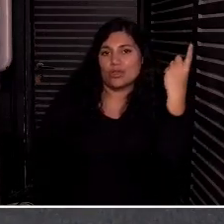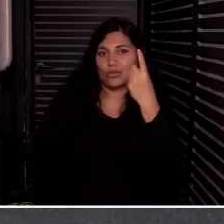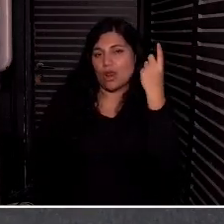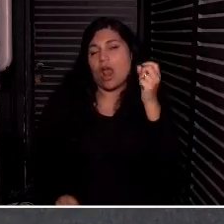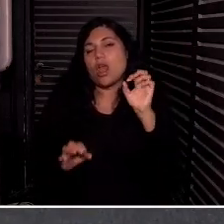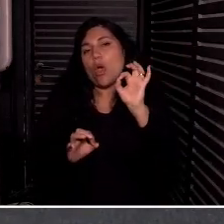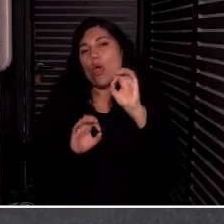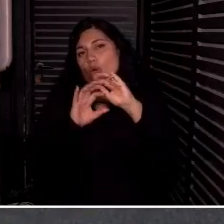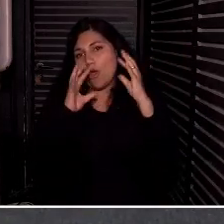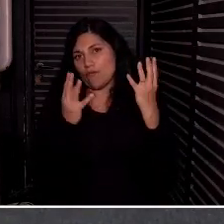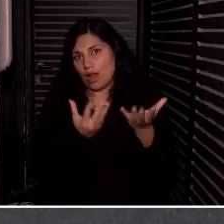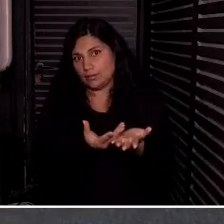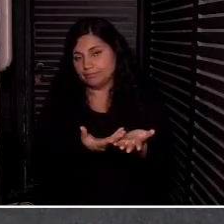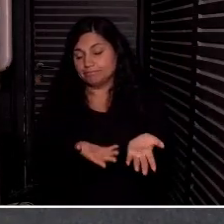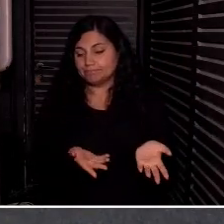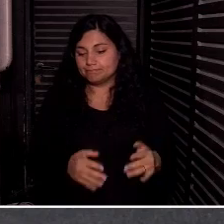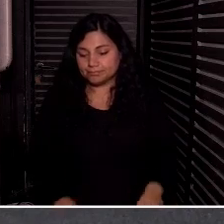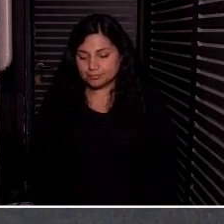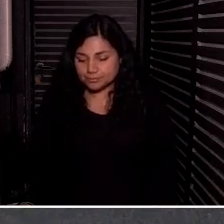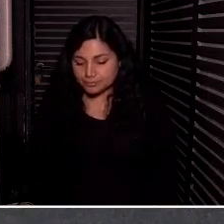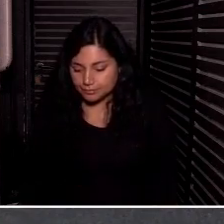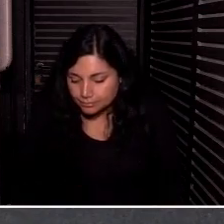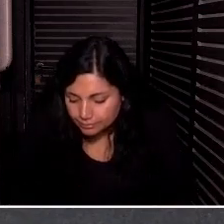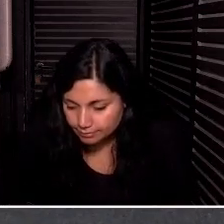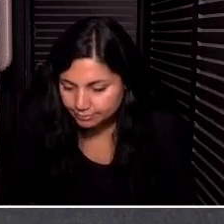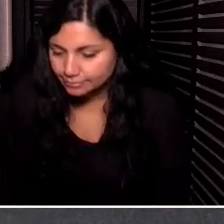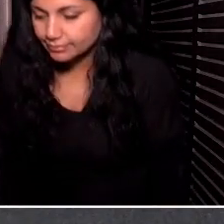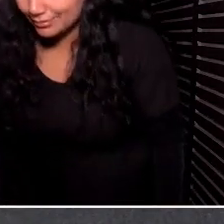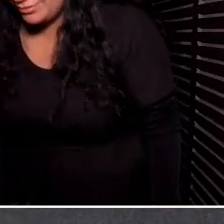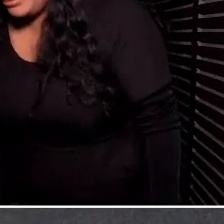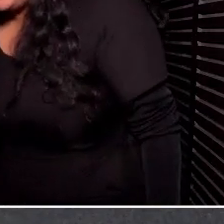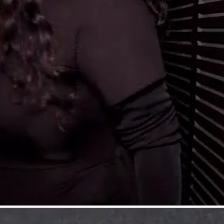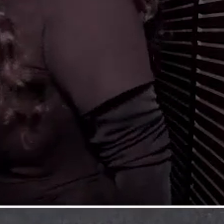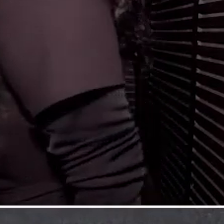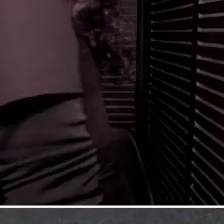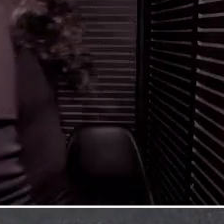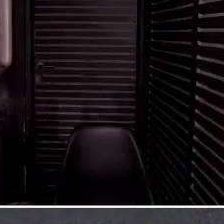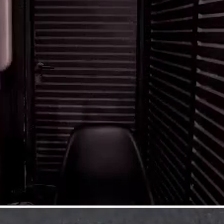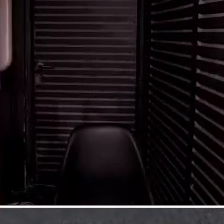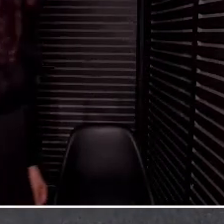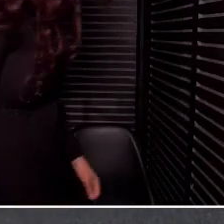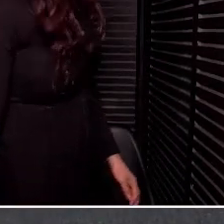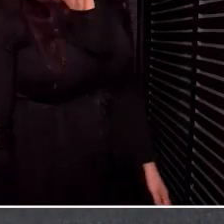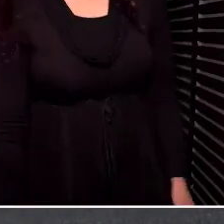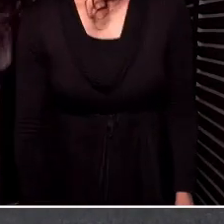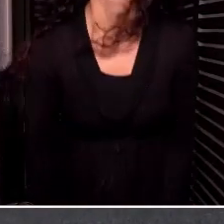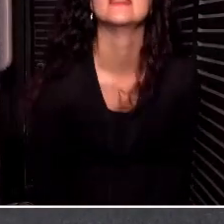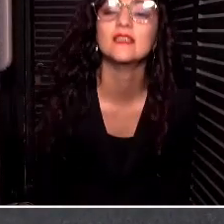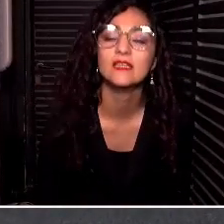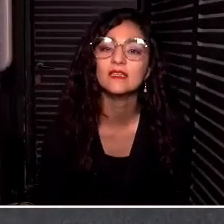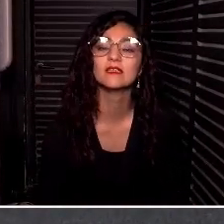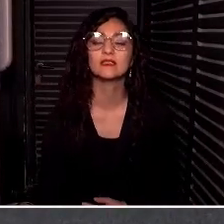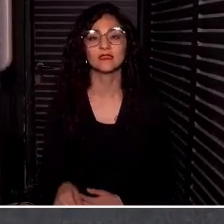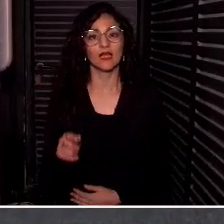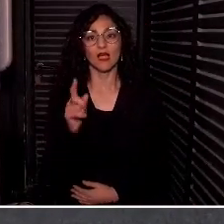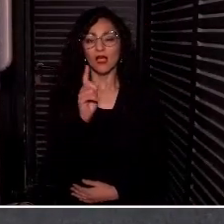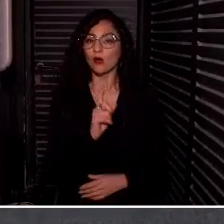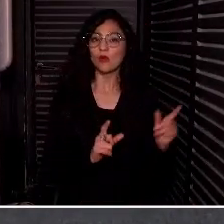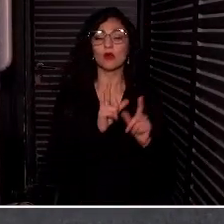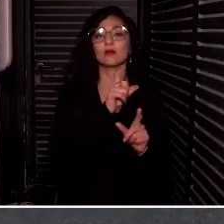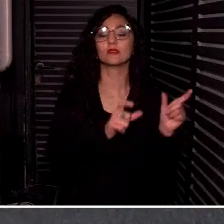globales sí eh Porque son de nichos son segmentados Porque si se van a vivir solos ya no hay no tienen